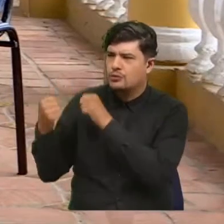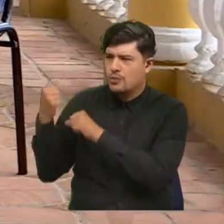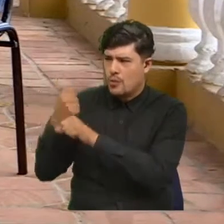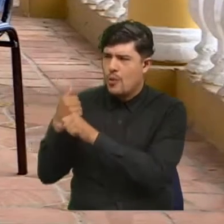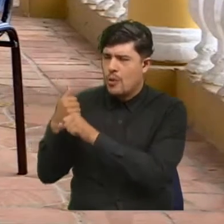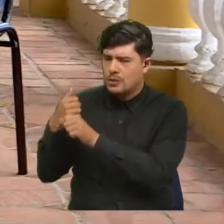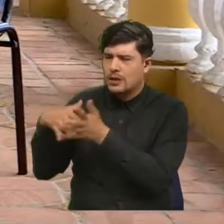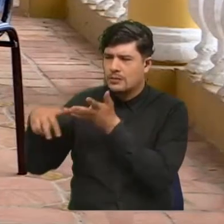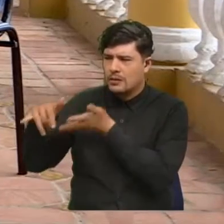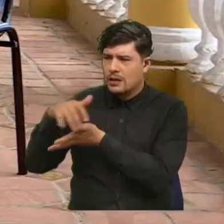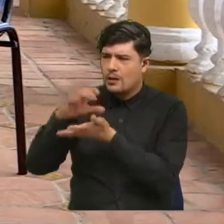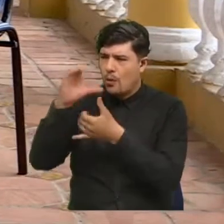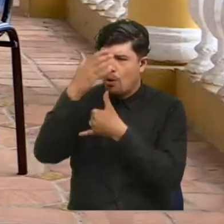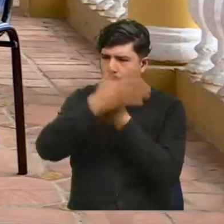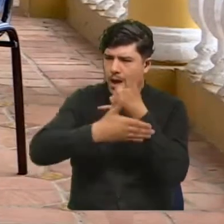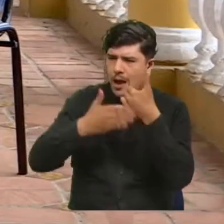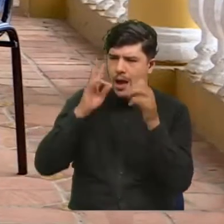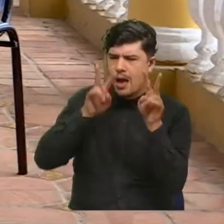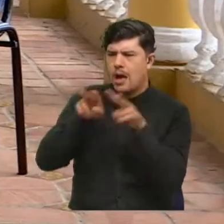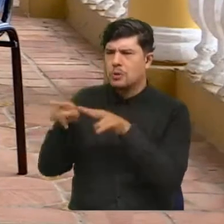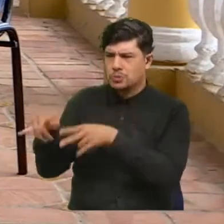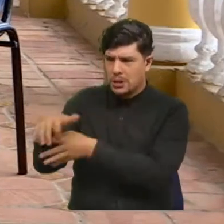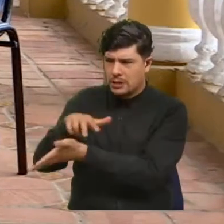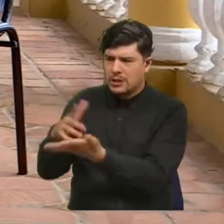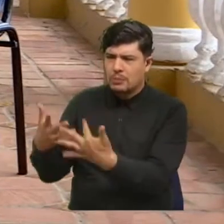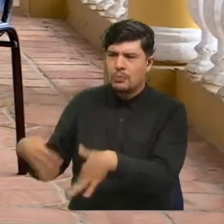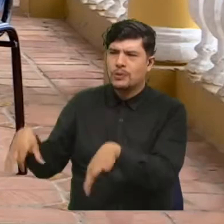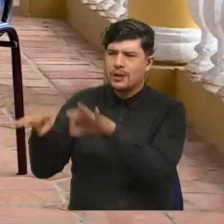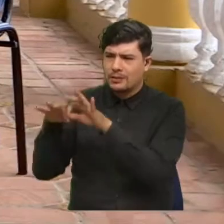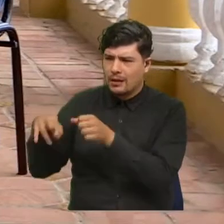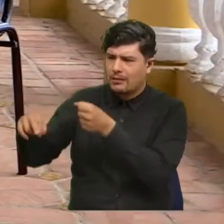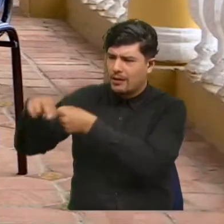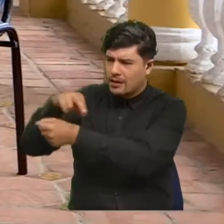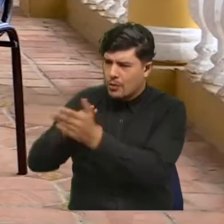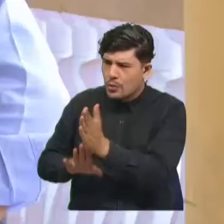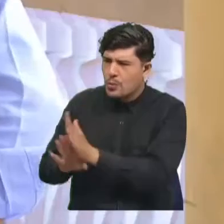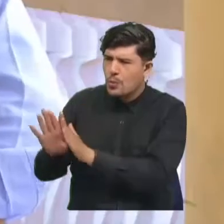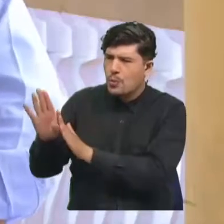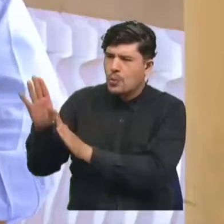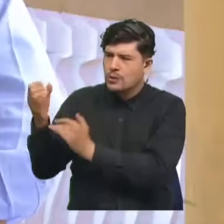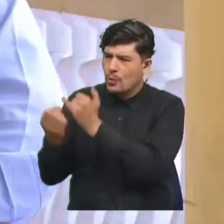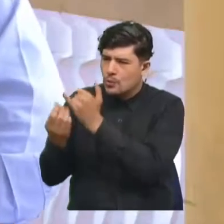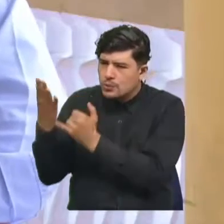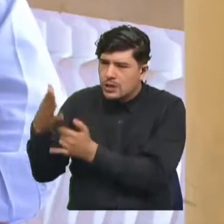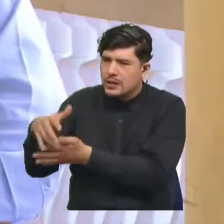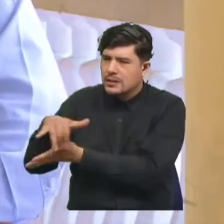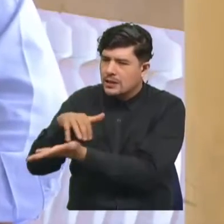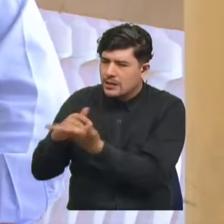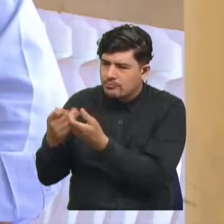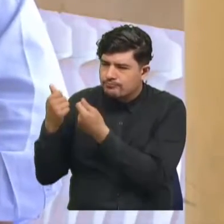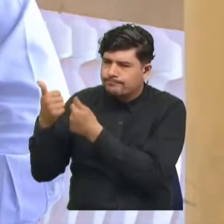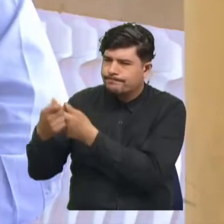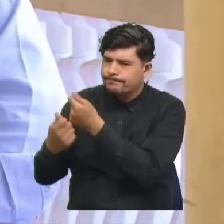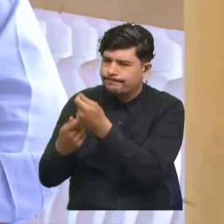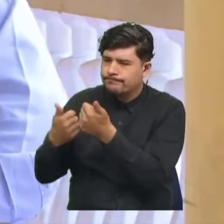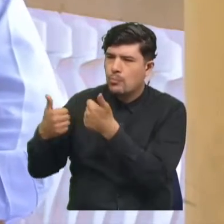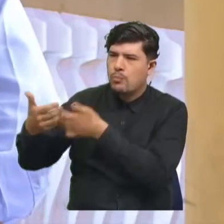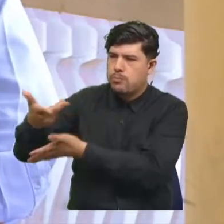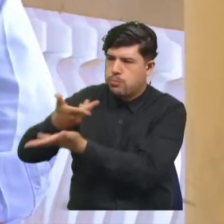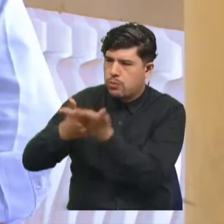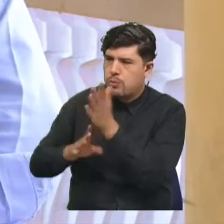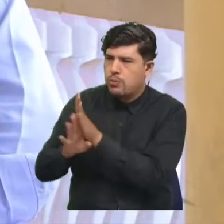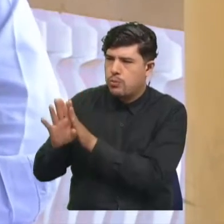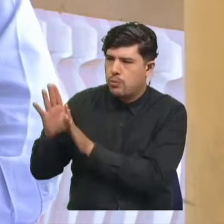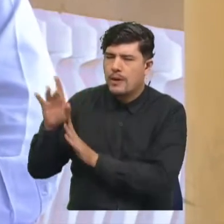pero seguir mostrando que somos capaces de que esto es una tierra es una raza que es pujante y que tenemos que lograr todavía